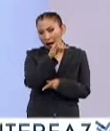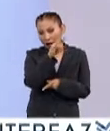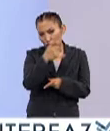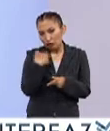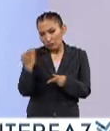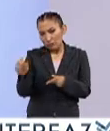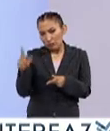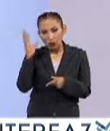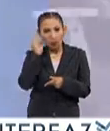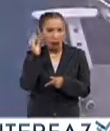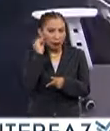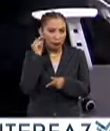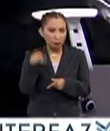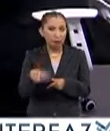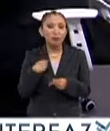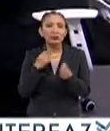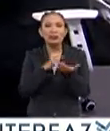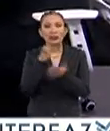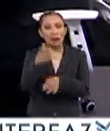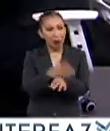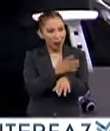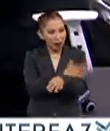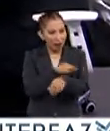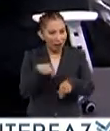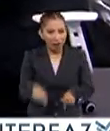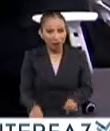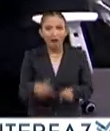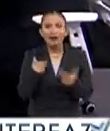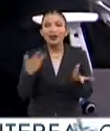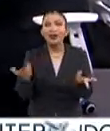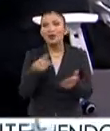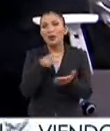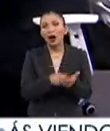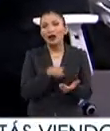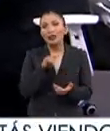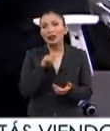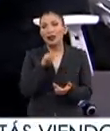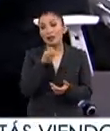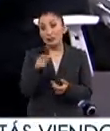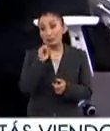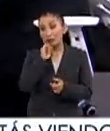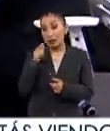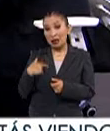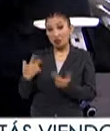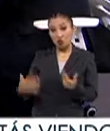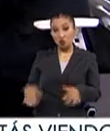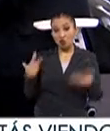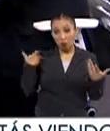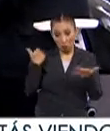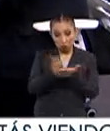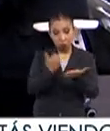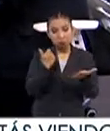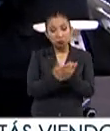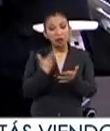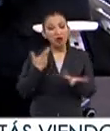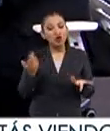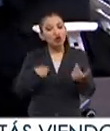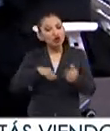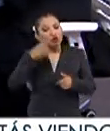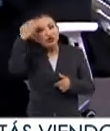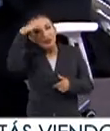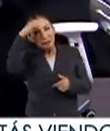radiodifusora. Bienvenidos a su casa, muchísimas gracias por acompañarnos aquí en el estudio. Que además son, copartícipes de nuestras aventuras